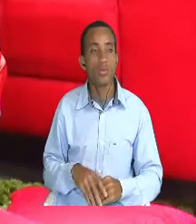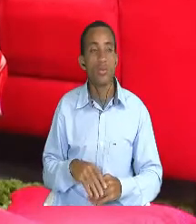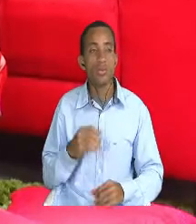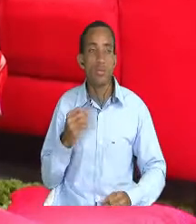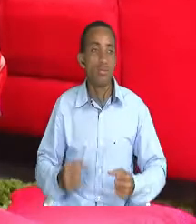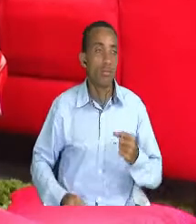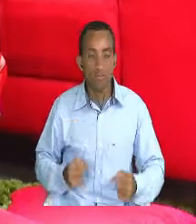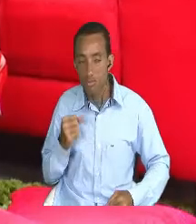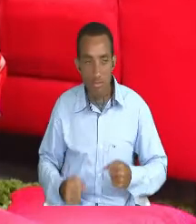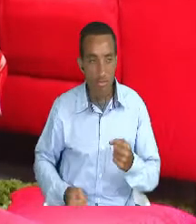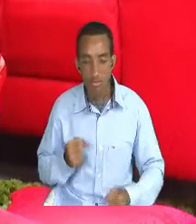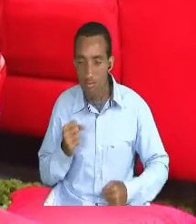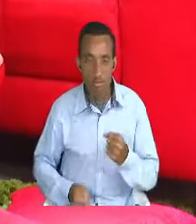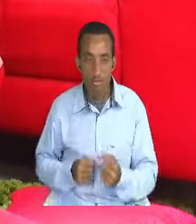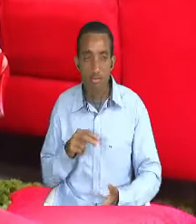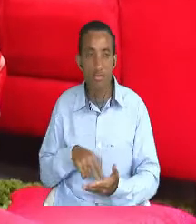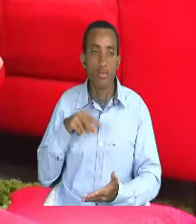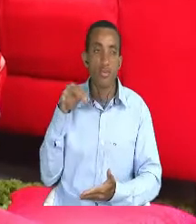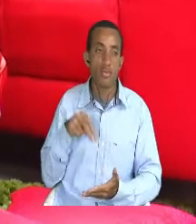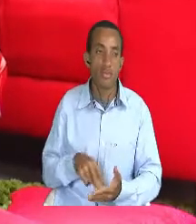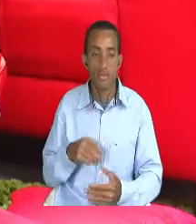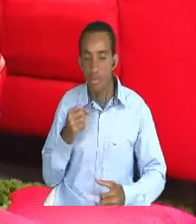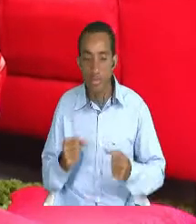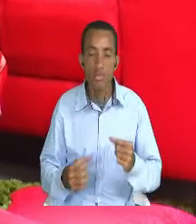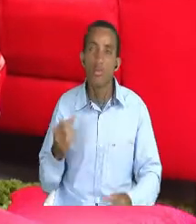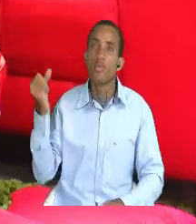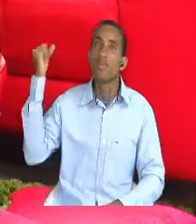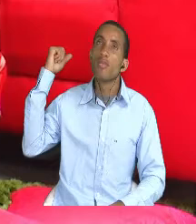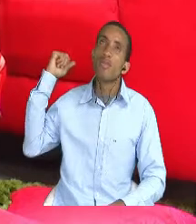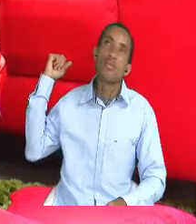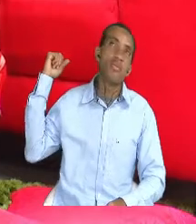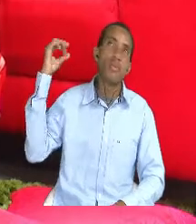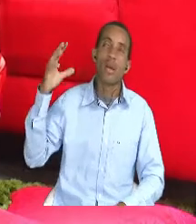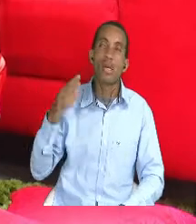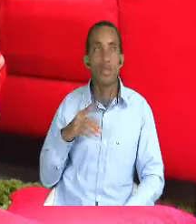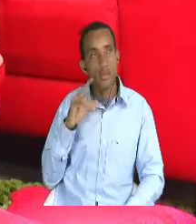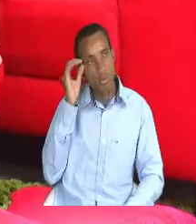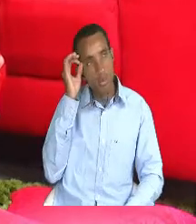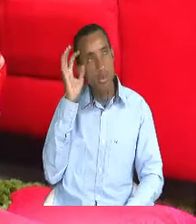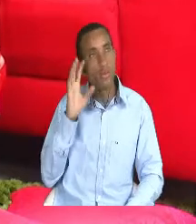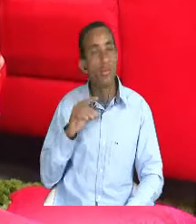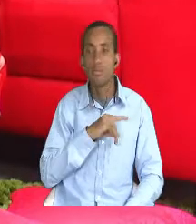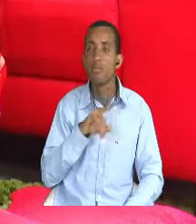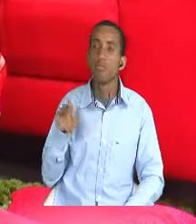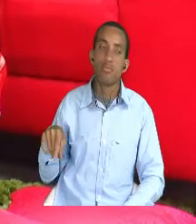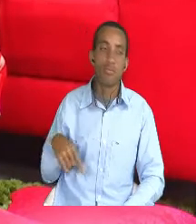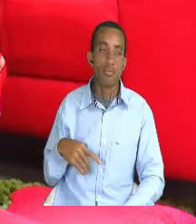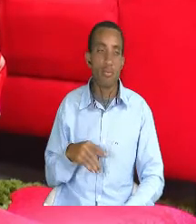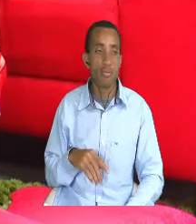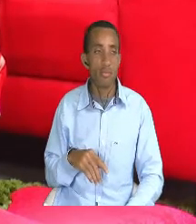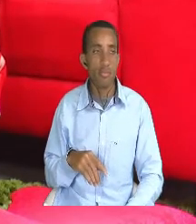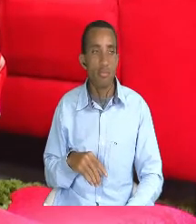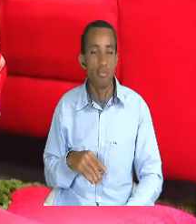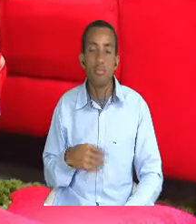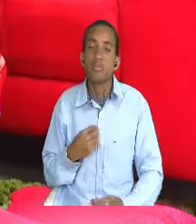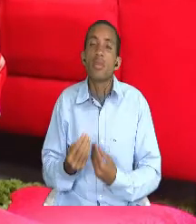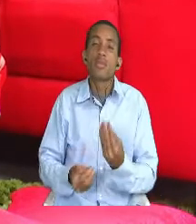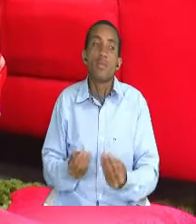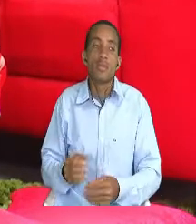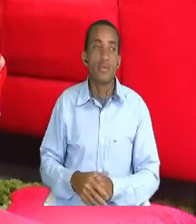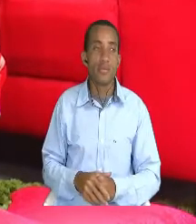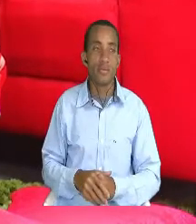que yo sirva para saltar, y qué tal que yo sirva para hacer lanzamientos? O sea, ¿qué pasa con nosotros? Bueno, resulta que, bueno,